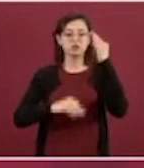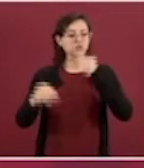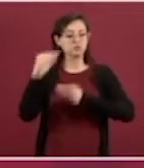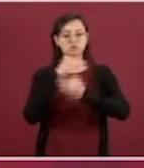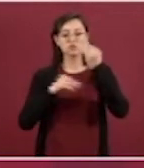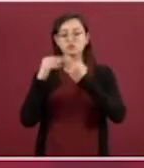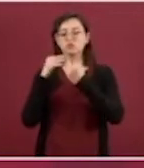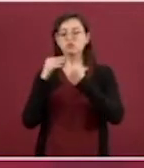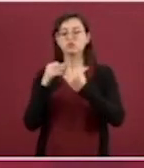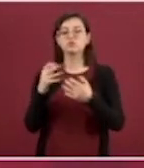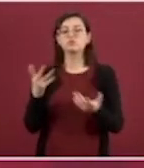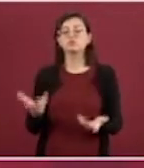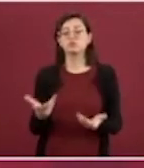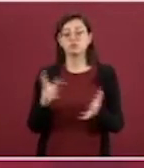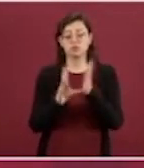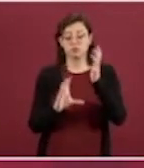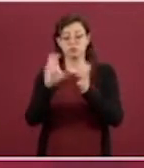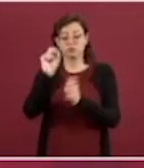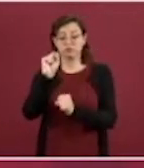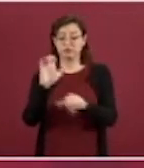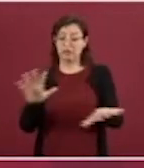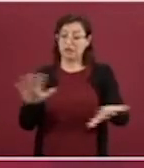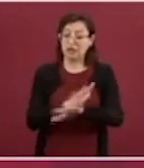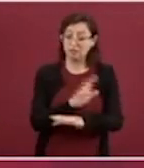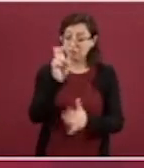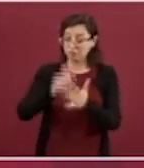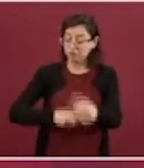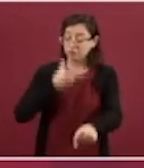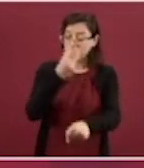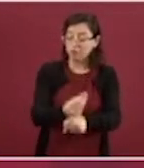porque se necesitaba para esta reforma constitucional